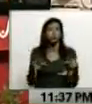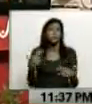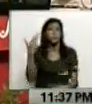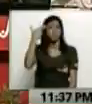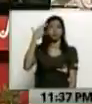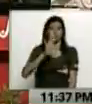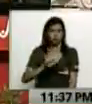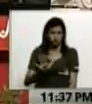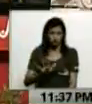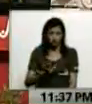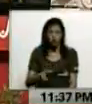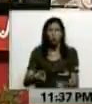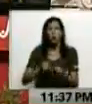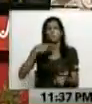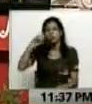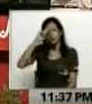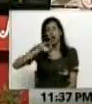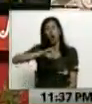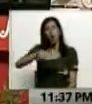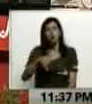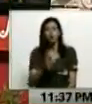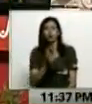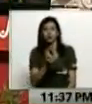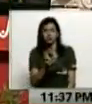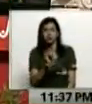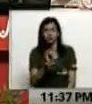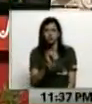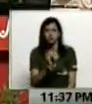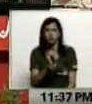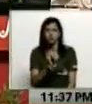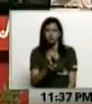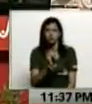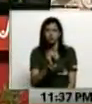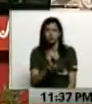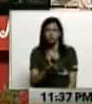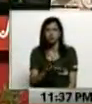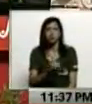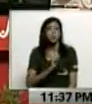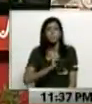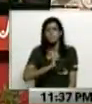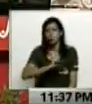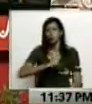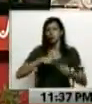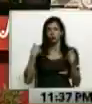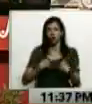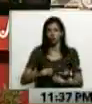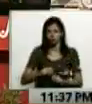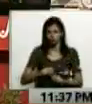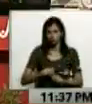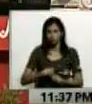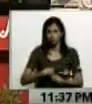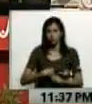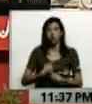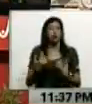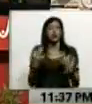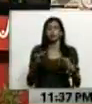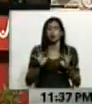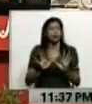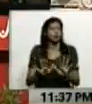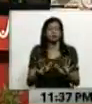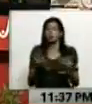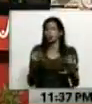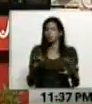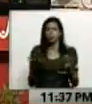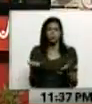só así le hicieron al papá de Jorge le dio al papá de Jorge supuestamente fue un infarto